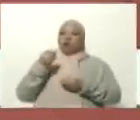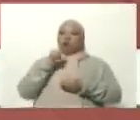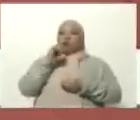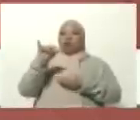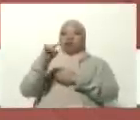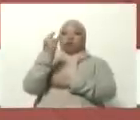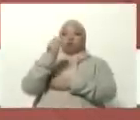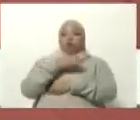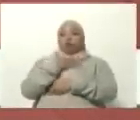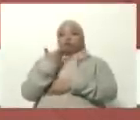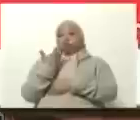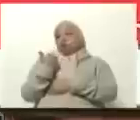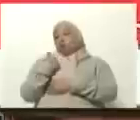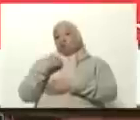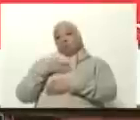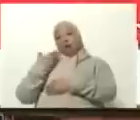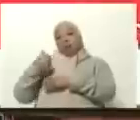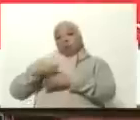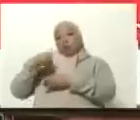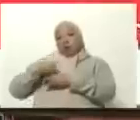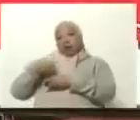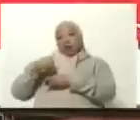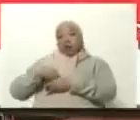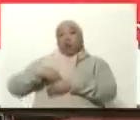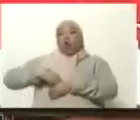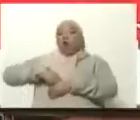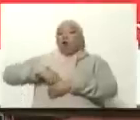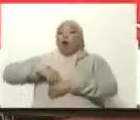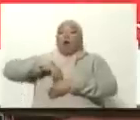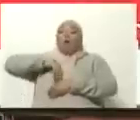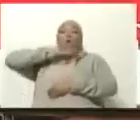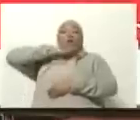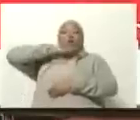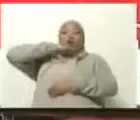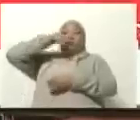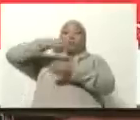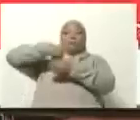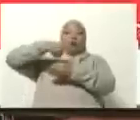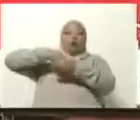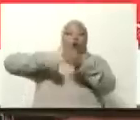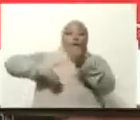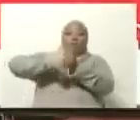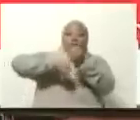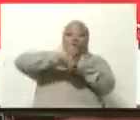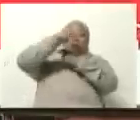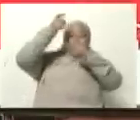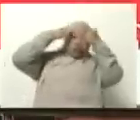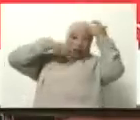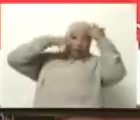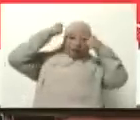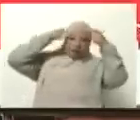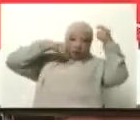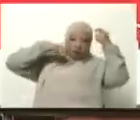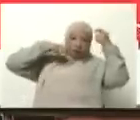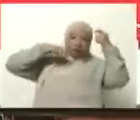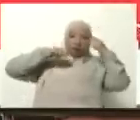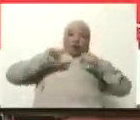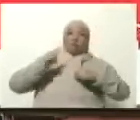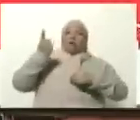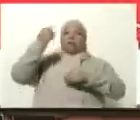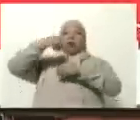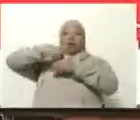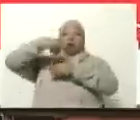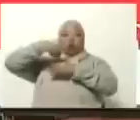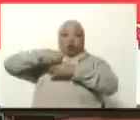la avalancha de votos que tuvo el comandante Chávez. Un pueblo manifestándose. Se obtuvo